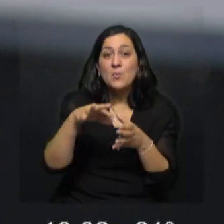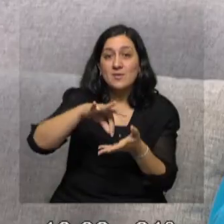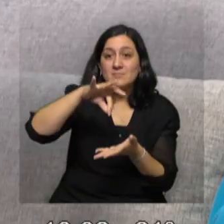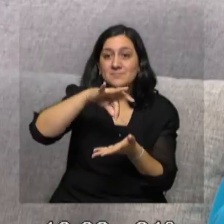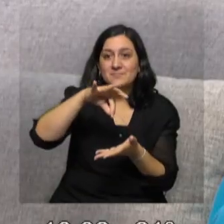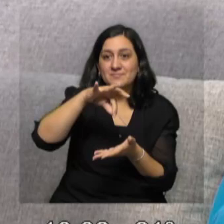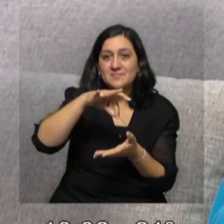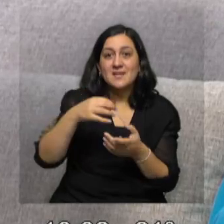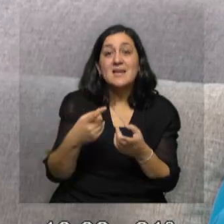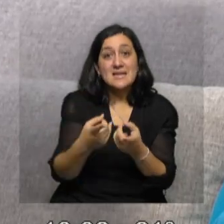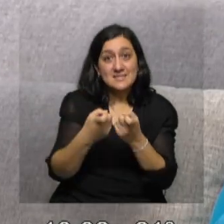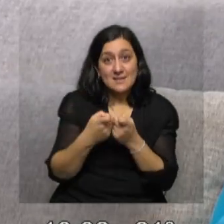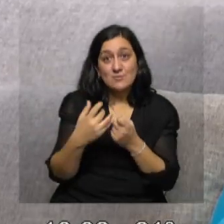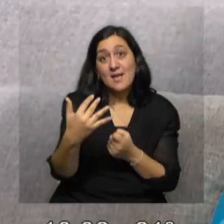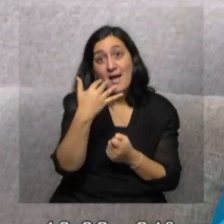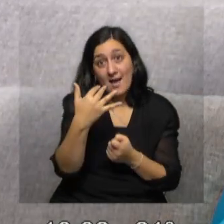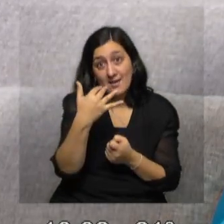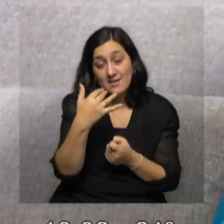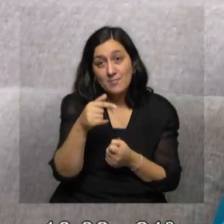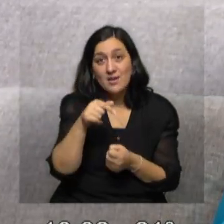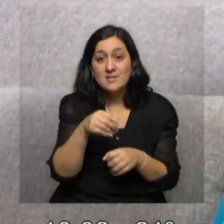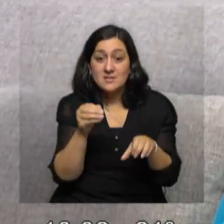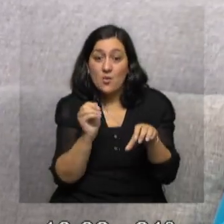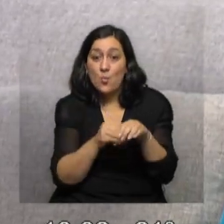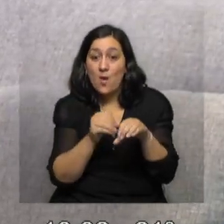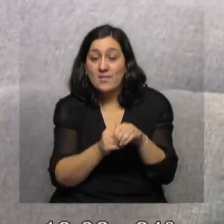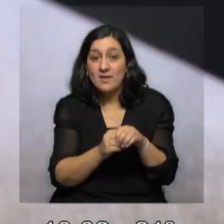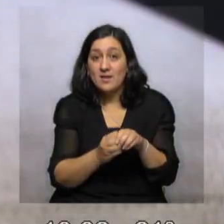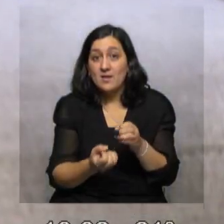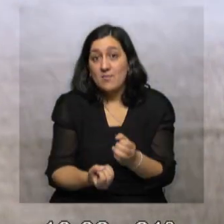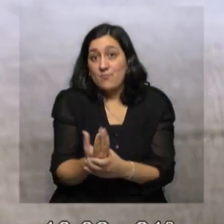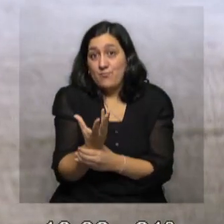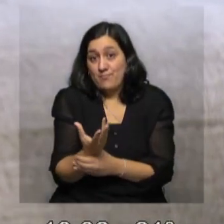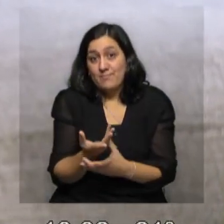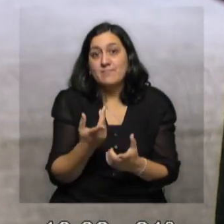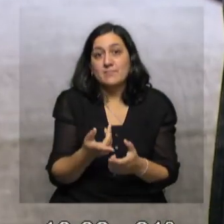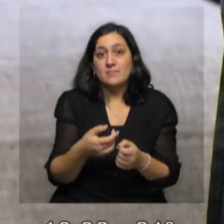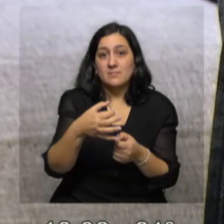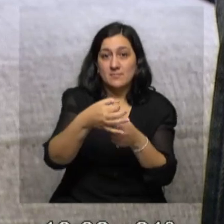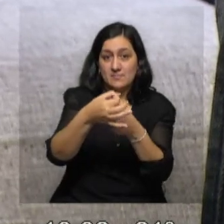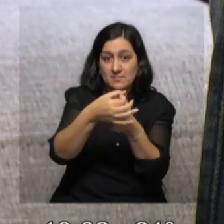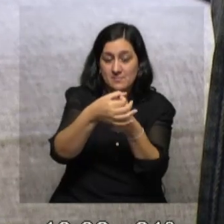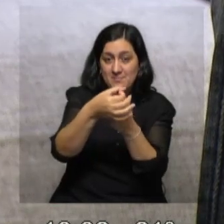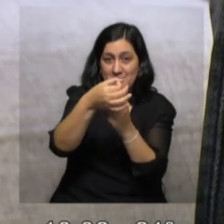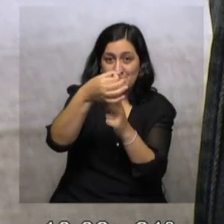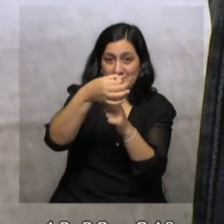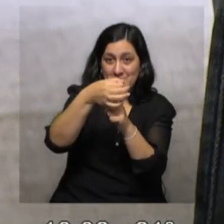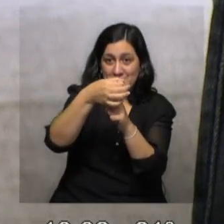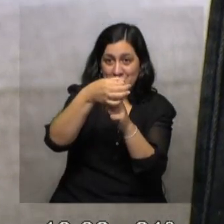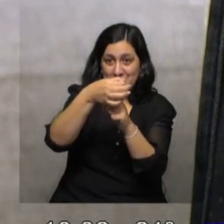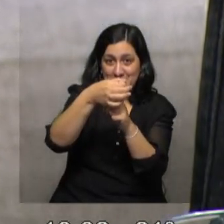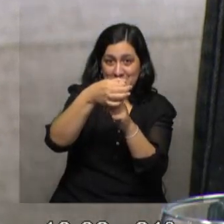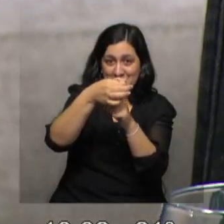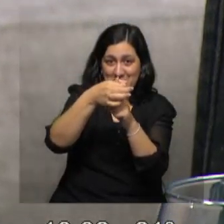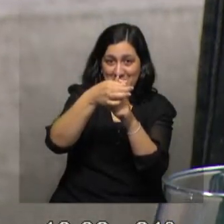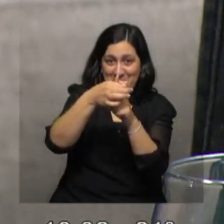que quede con aire, que acá es donde va a ir a guardar el semen cuando eyaculemos. ¿Y ahí? Punta. Está bien. Apoye. Sí. Sin miedo.